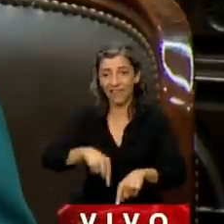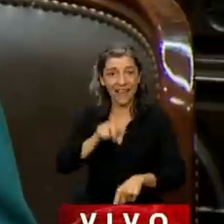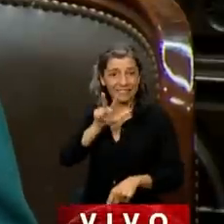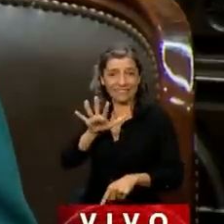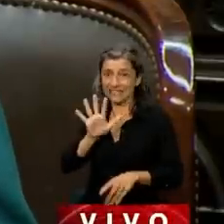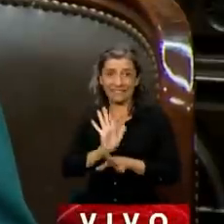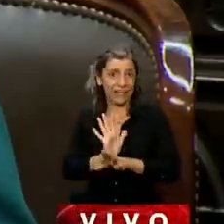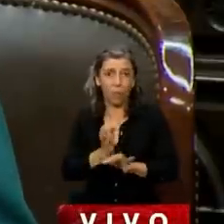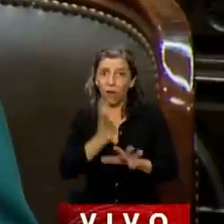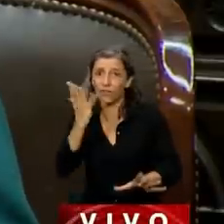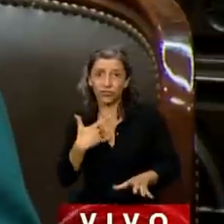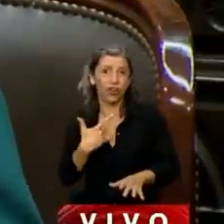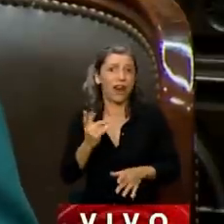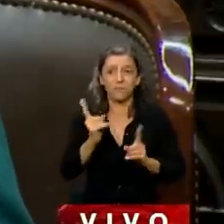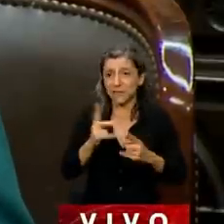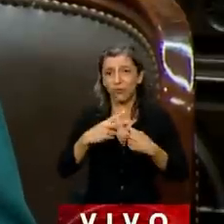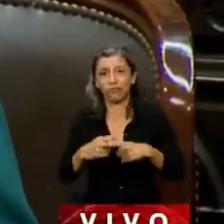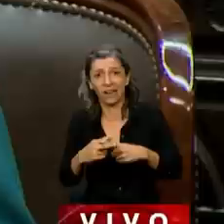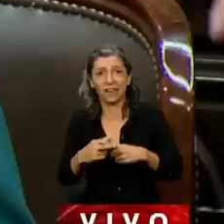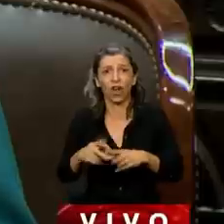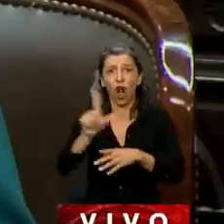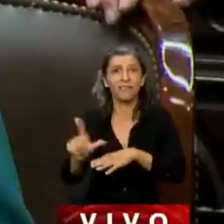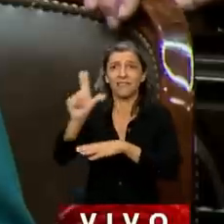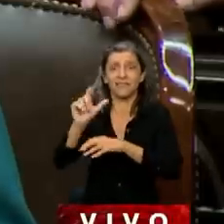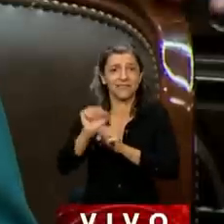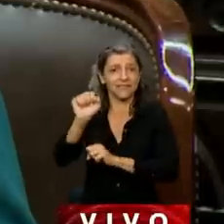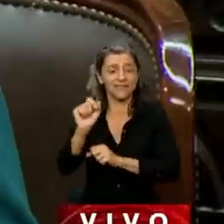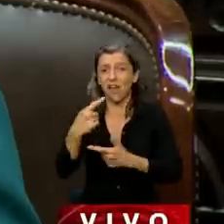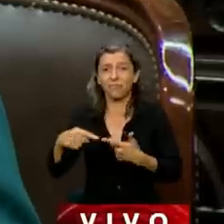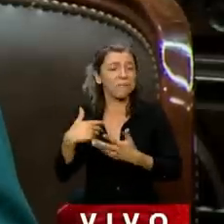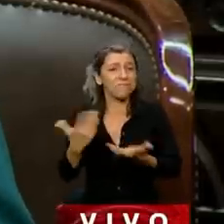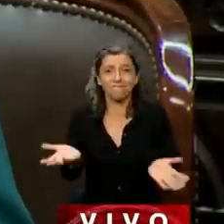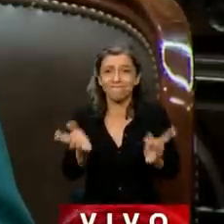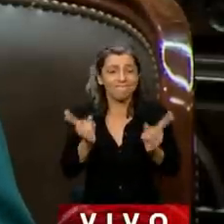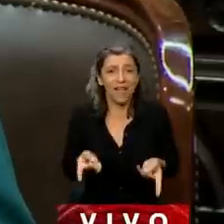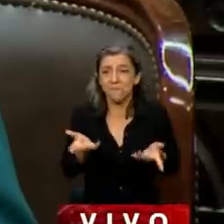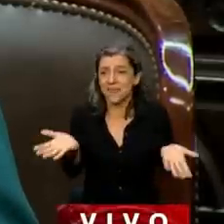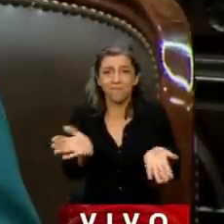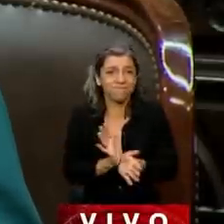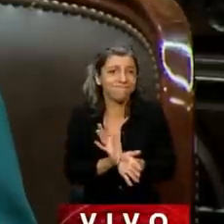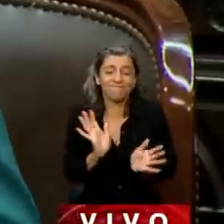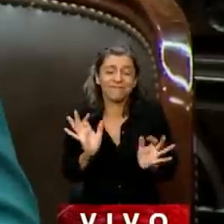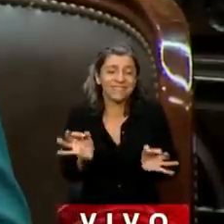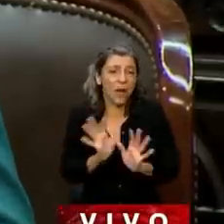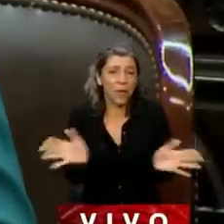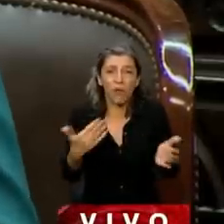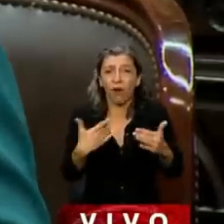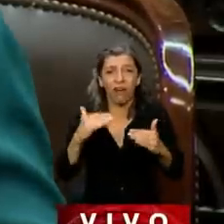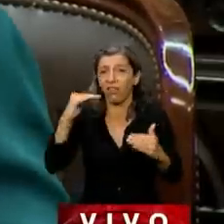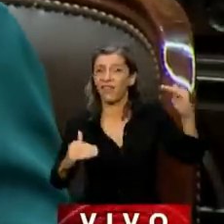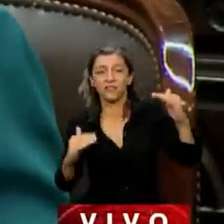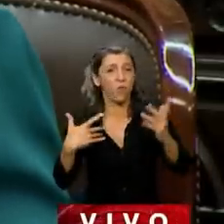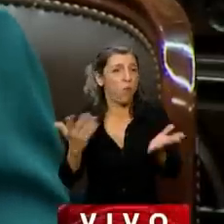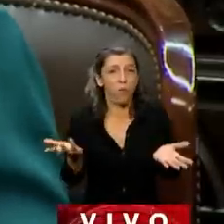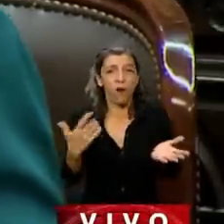técnicas, licenciadas, licenciados, y obviamente con una distribución sumamente inequitativa. Es decir, que en